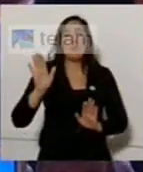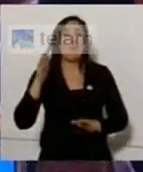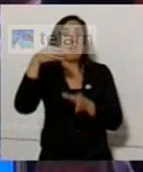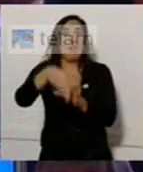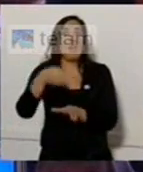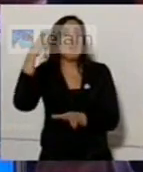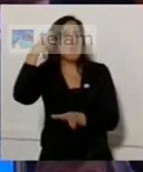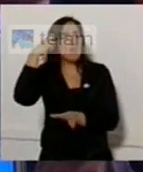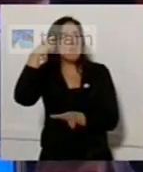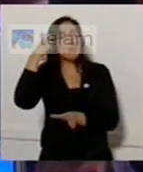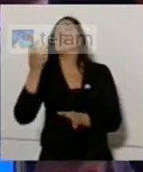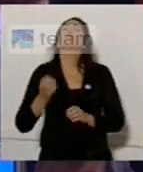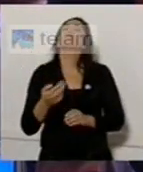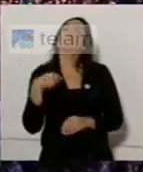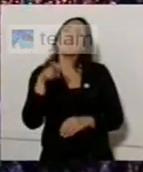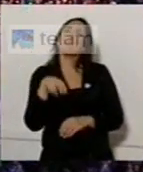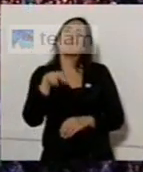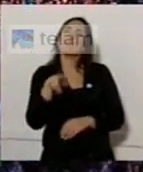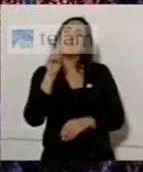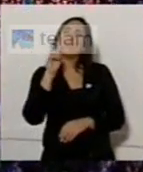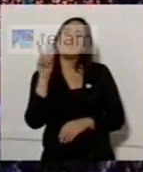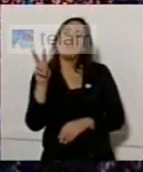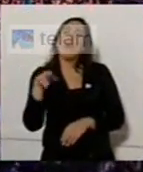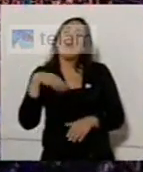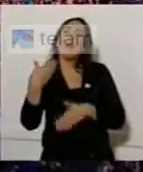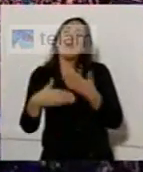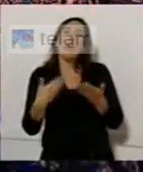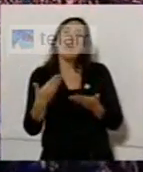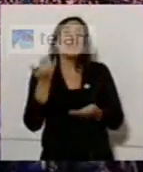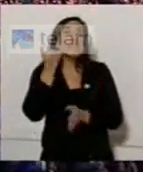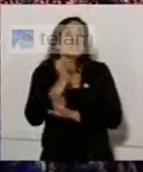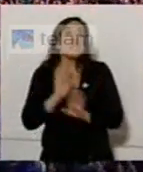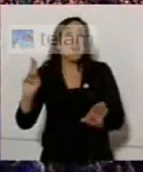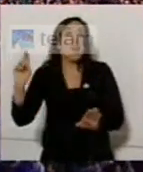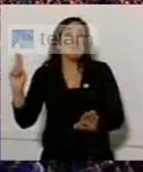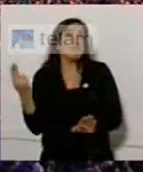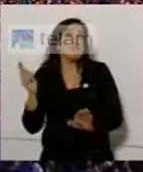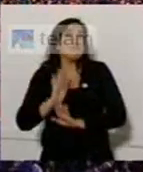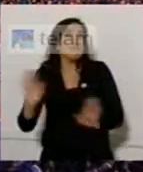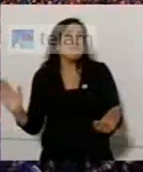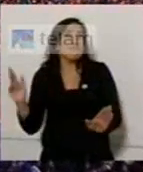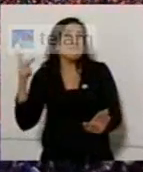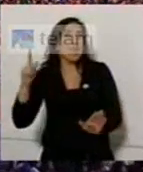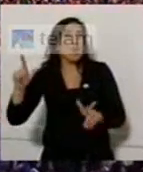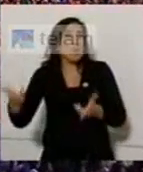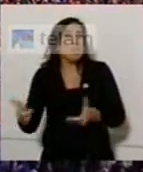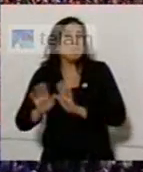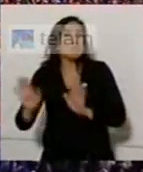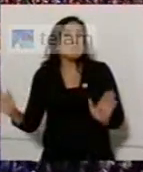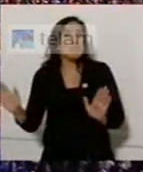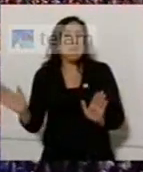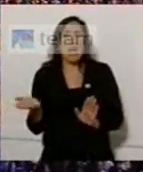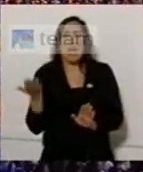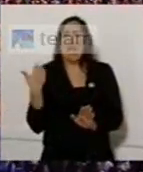Y pude ver, cuando ella no estaba, Hace muy